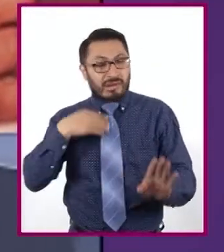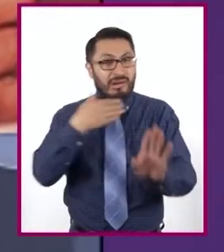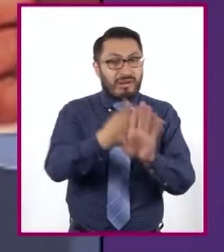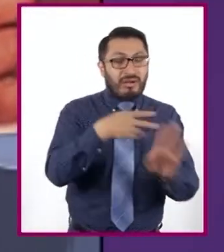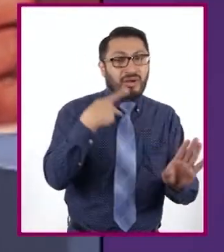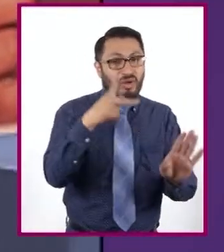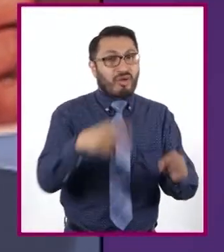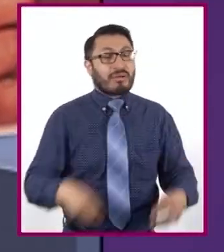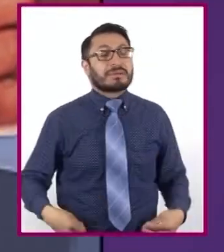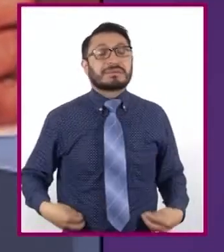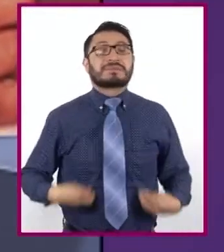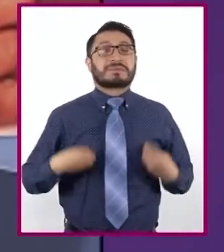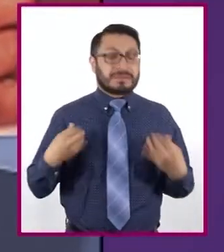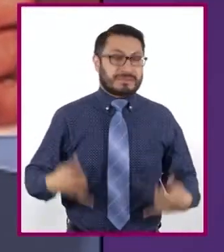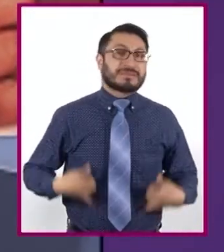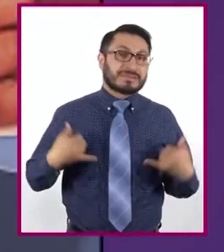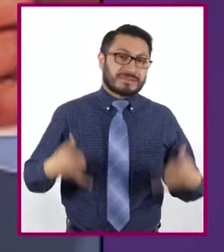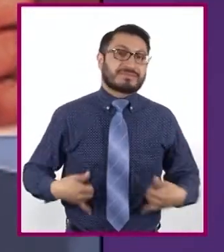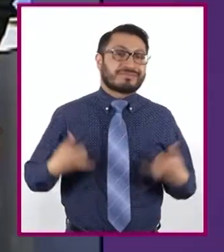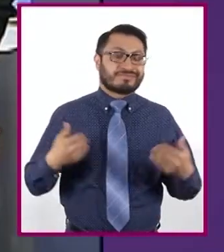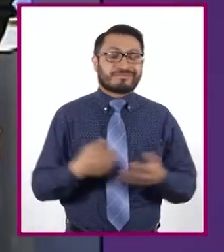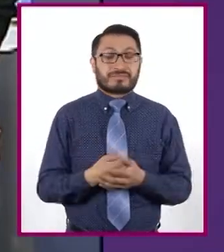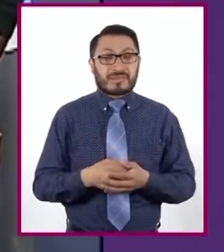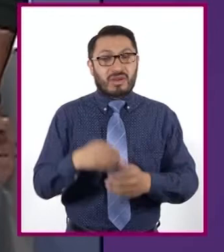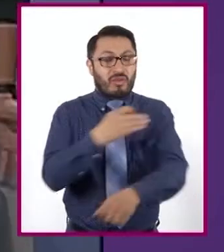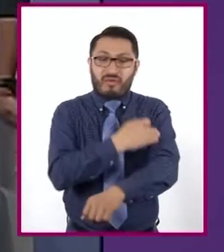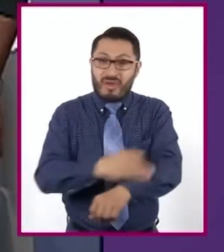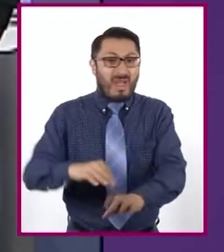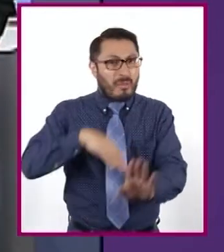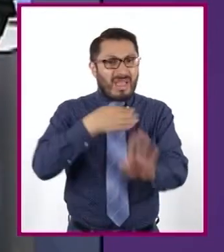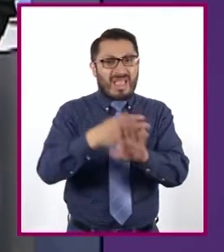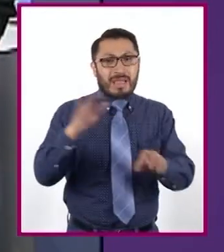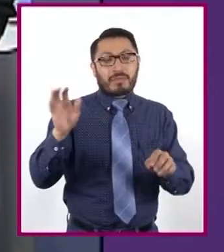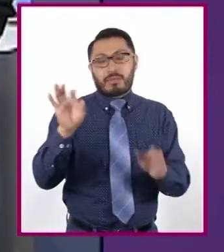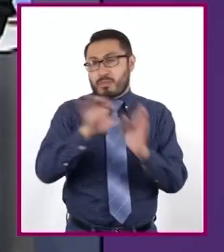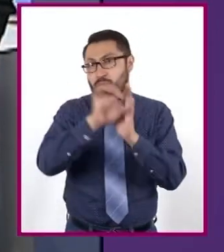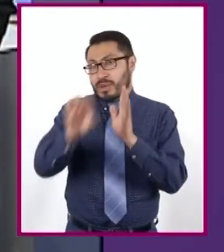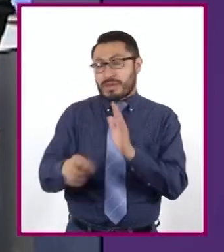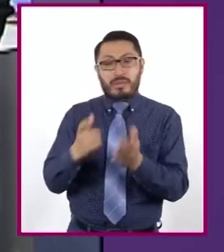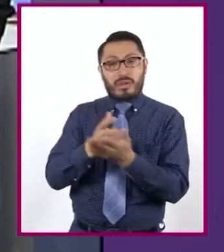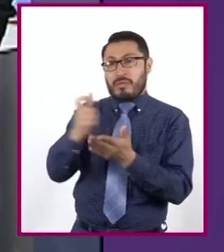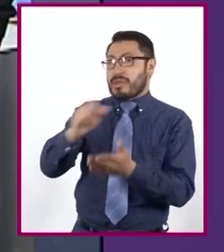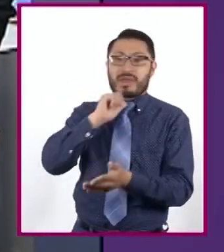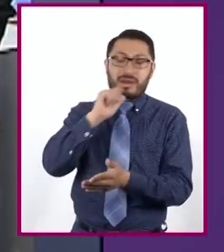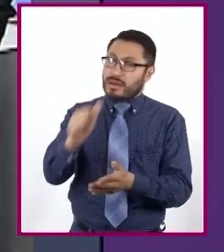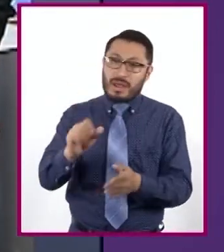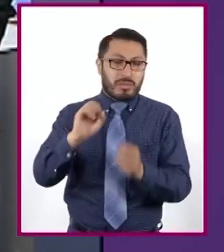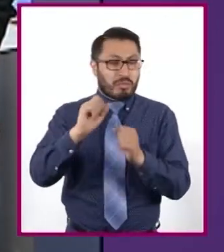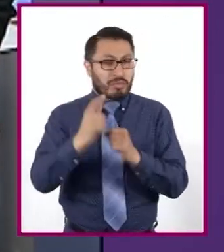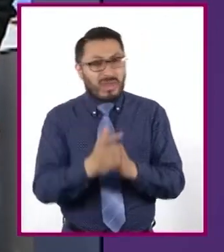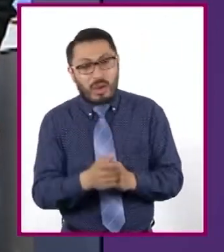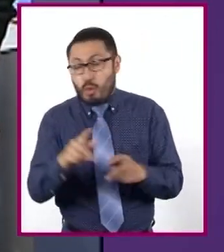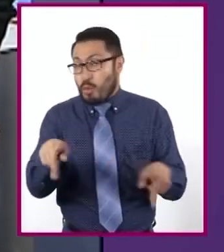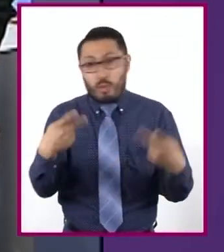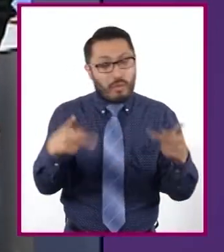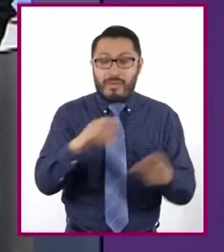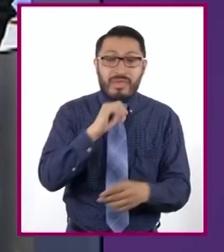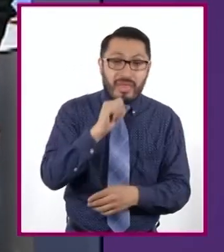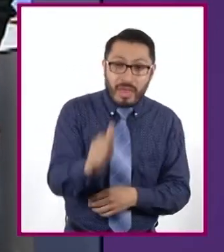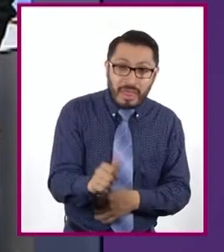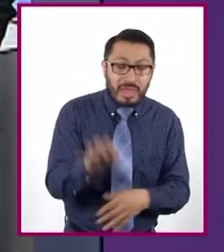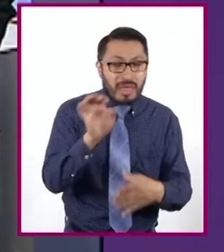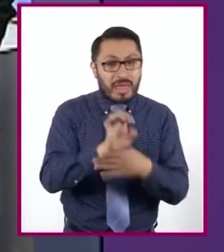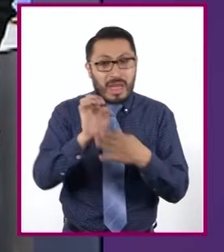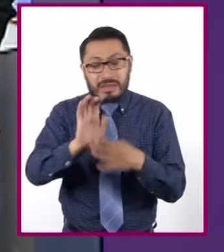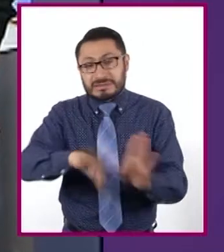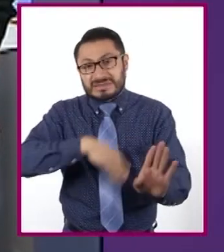vida de cualquier familiar de ellos, ya que por algún motivo no les quisieron pagar bien o no vendieron la cantidad que tenían